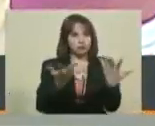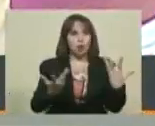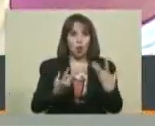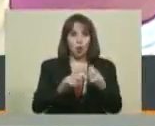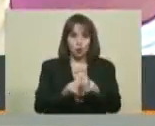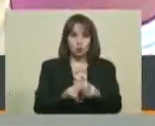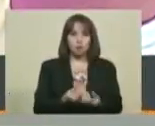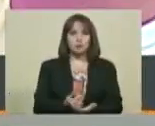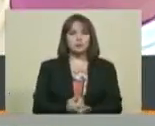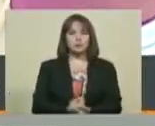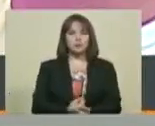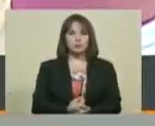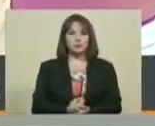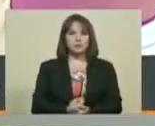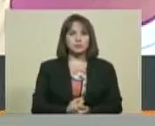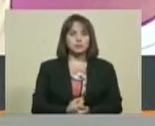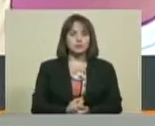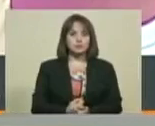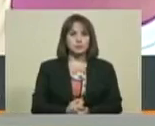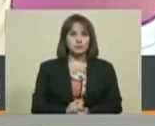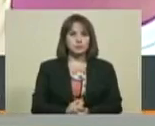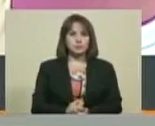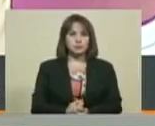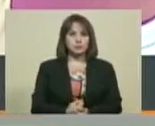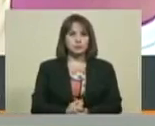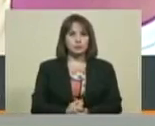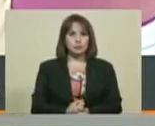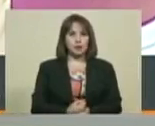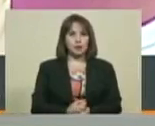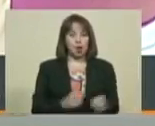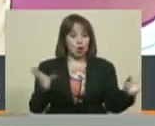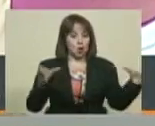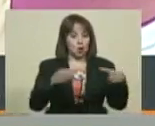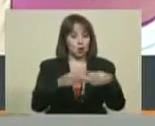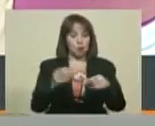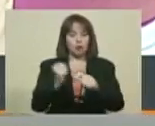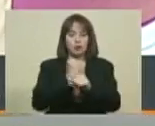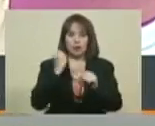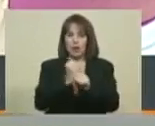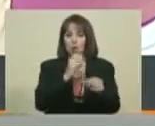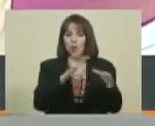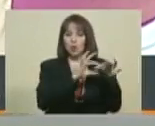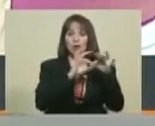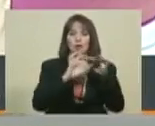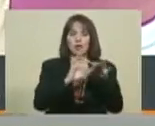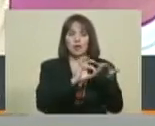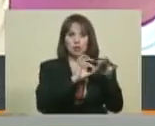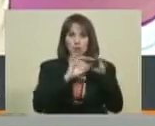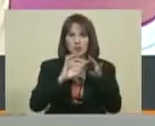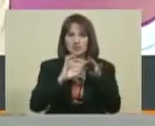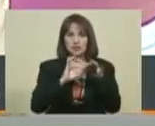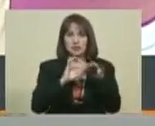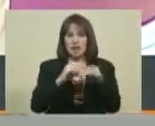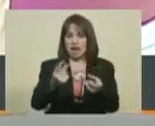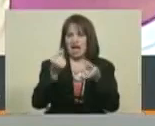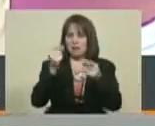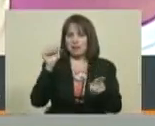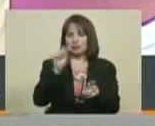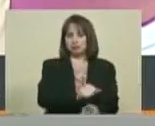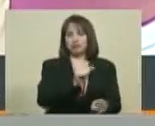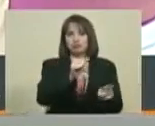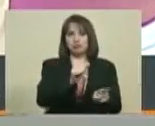y hermanas de clase. La clase obrera unida jamás será